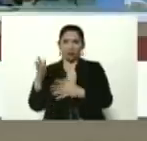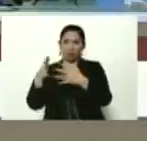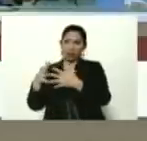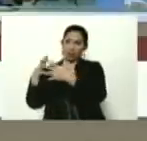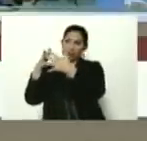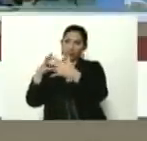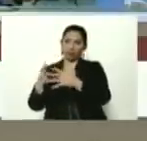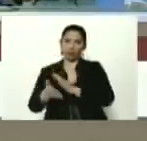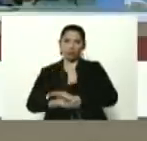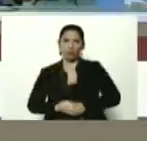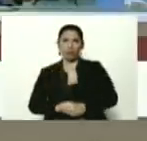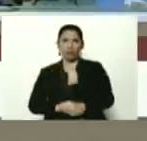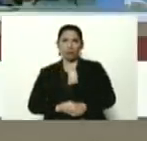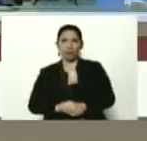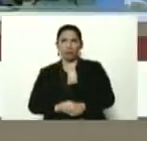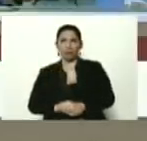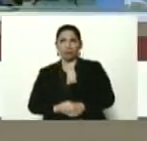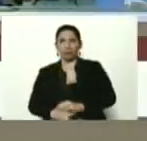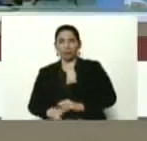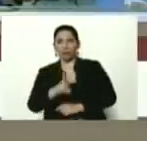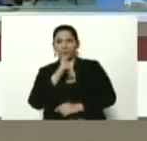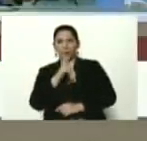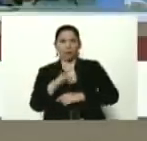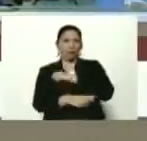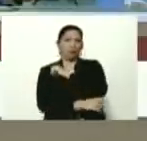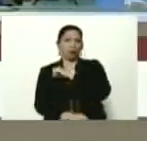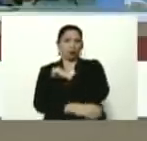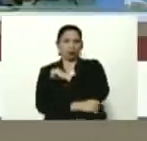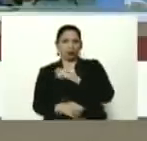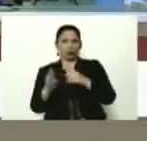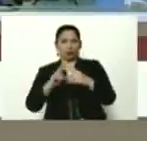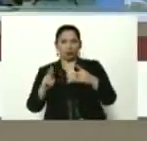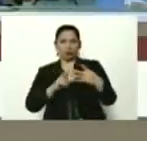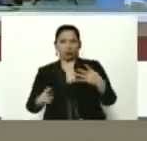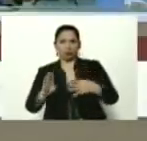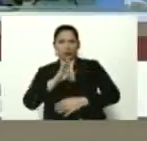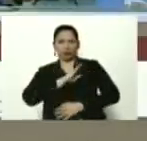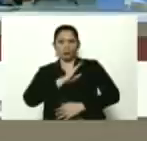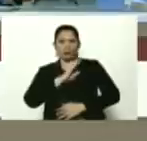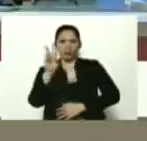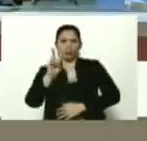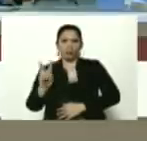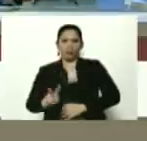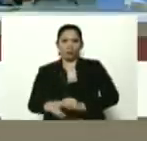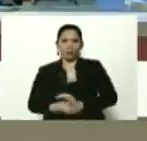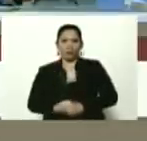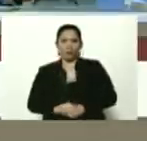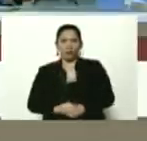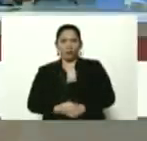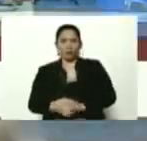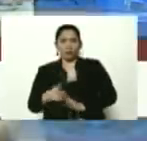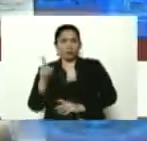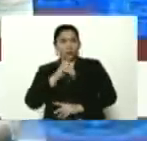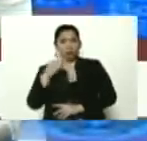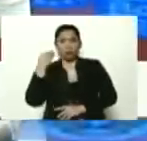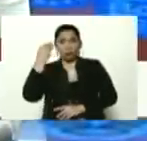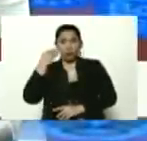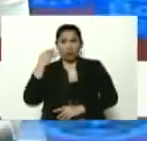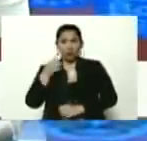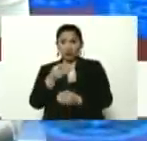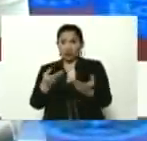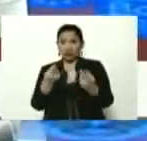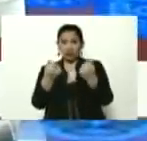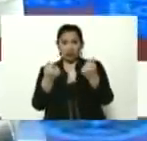estadounidense, un vulgar despojo de los recursos de Venezuela. No crean que es que esos recursos están allí para